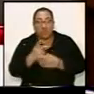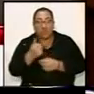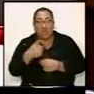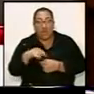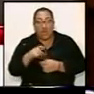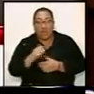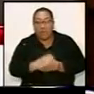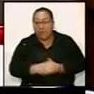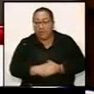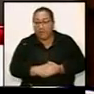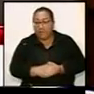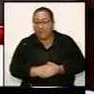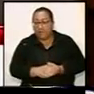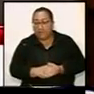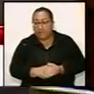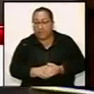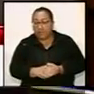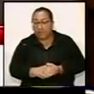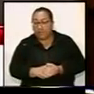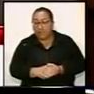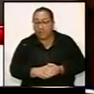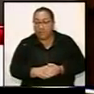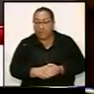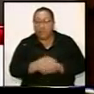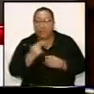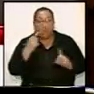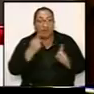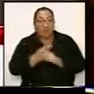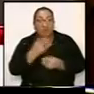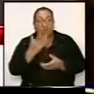anemia y de la desnutrición. ¿Cómo enfrentar el